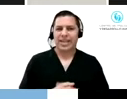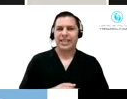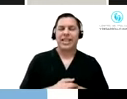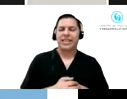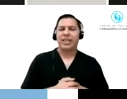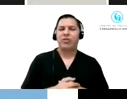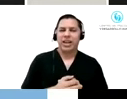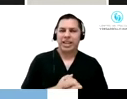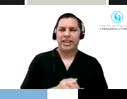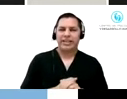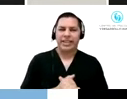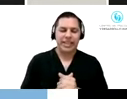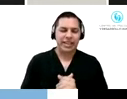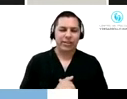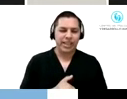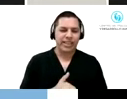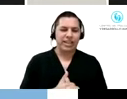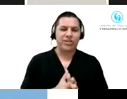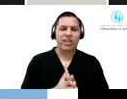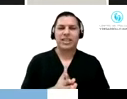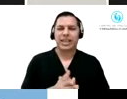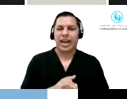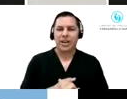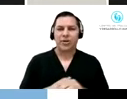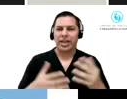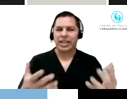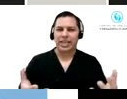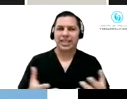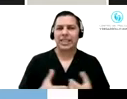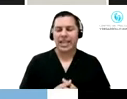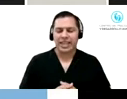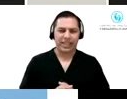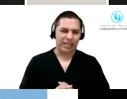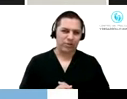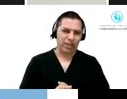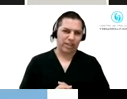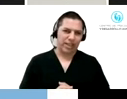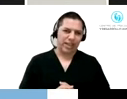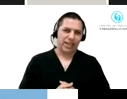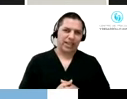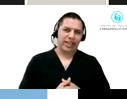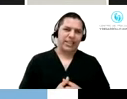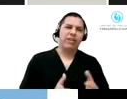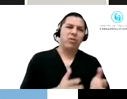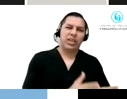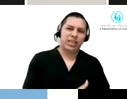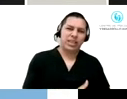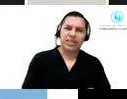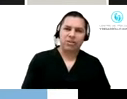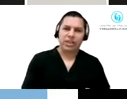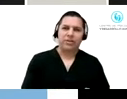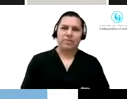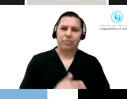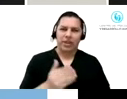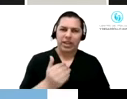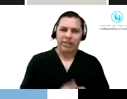llora? ¿Qué se le dice a una niña de 5 y 6 años que se cae y llora? ¿Qué le dice la sociedad? Ya vimos lo que se le